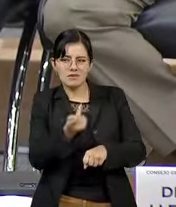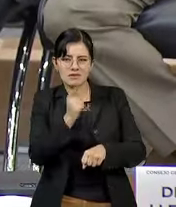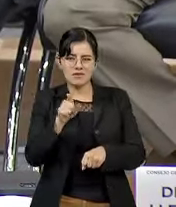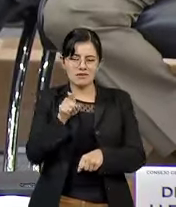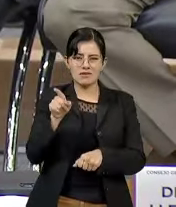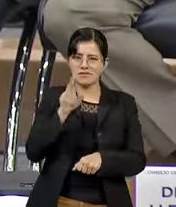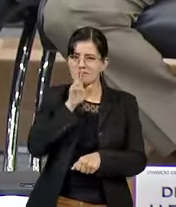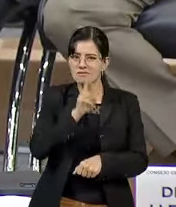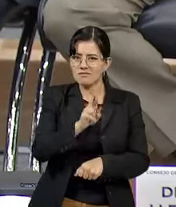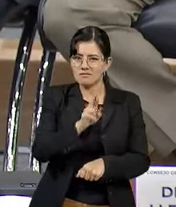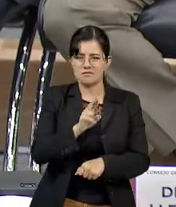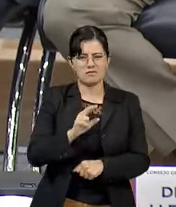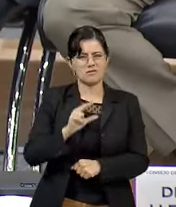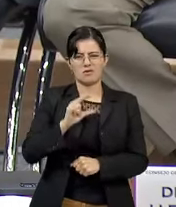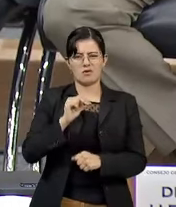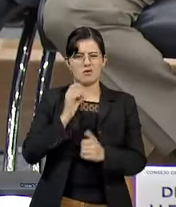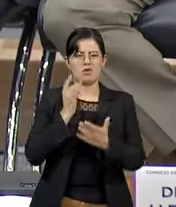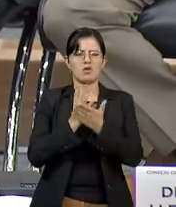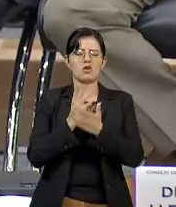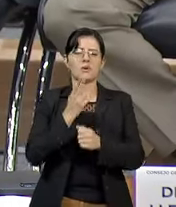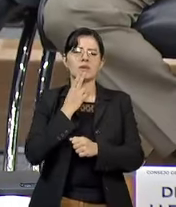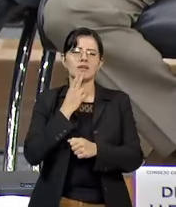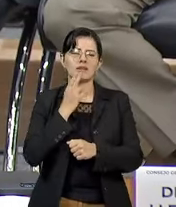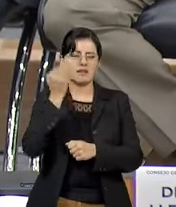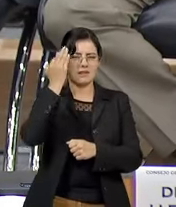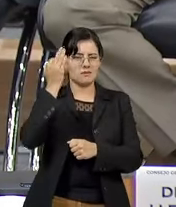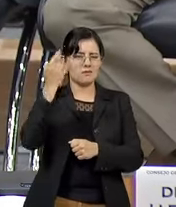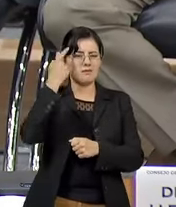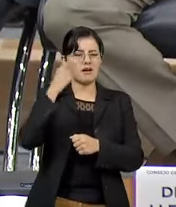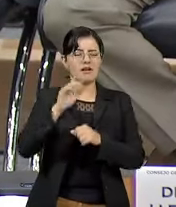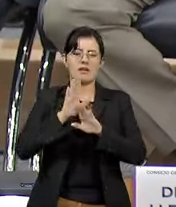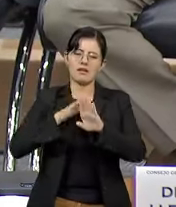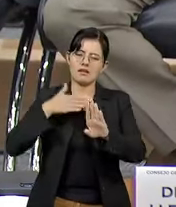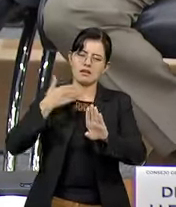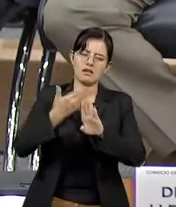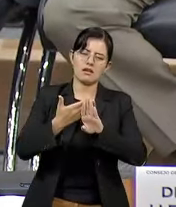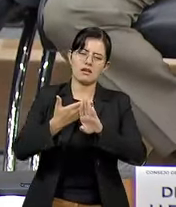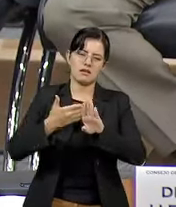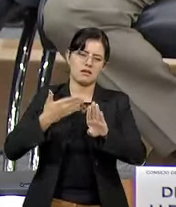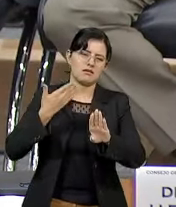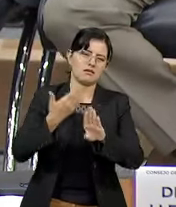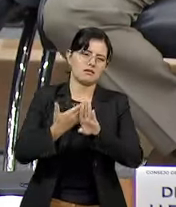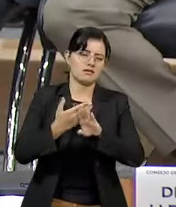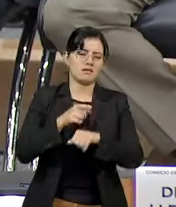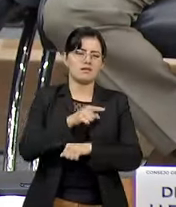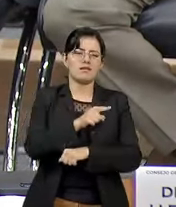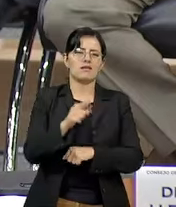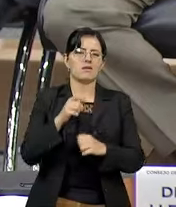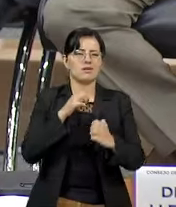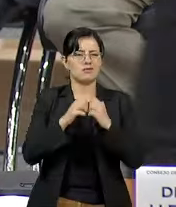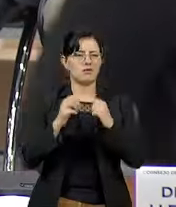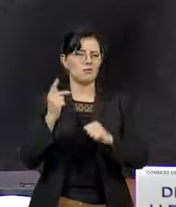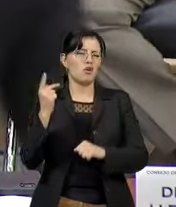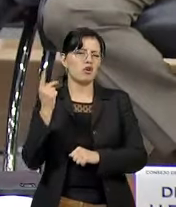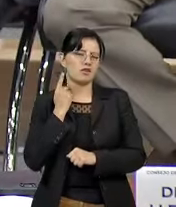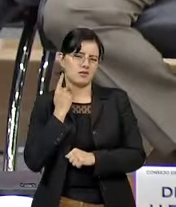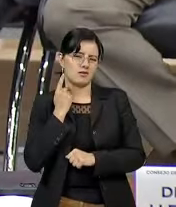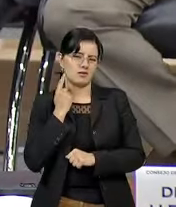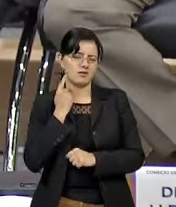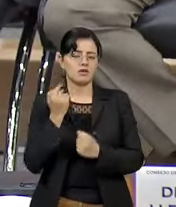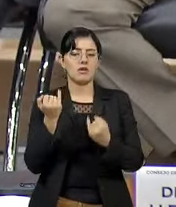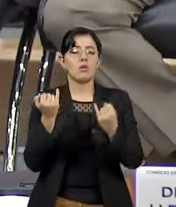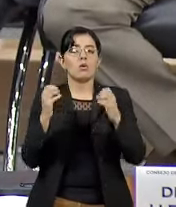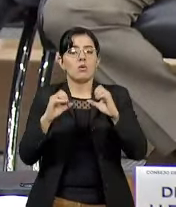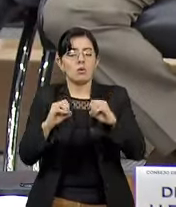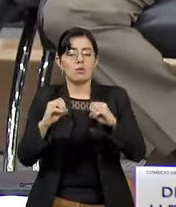pura y llanamente de ataque permanente constante en contra de opositores políticos y en contra de todo